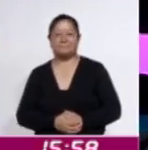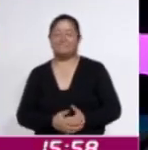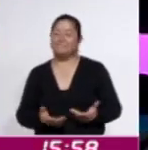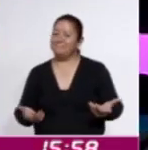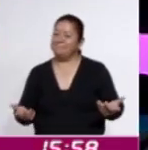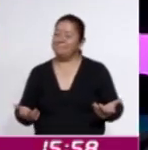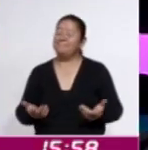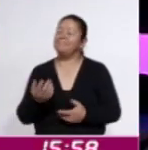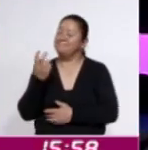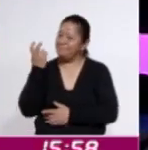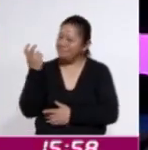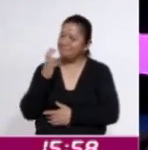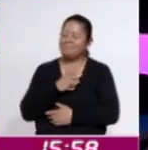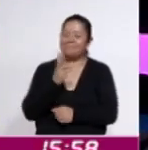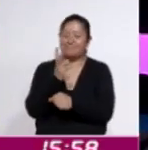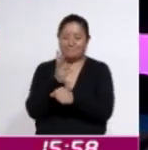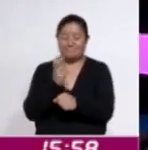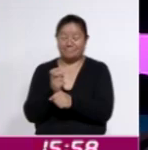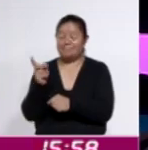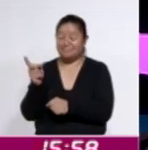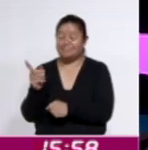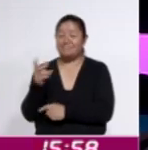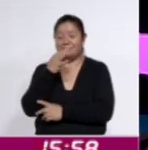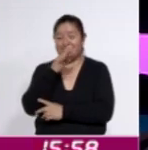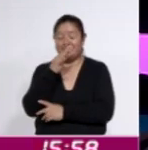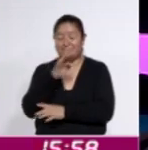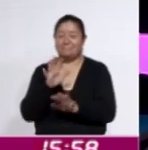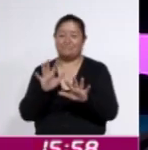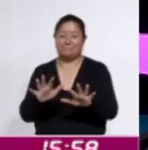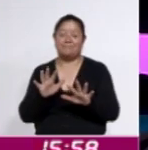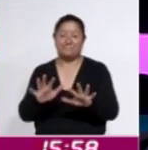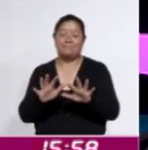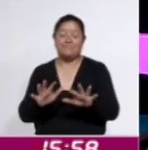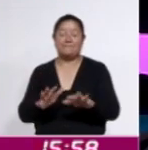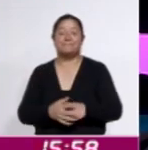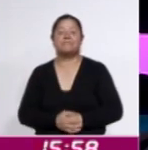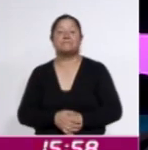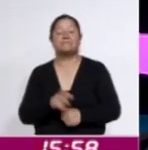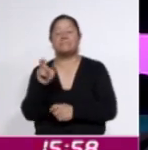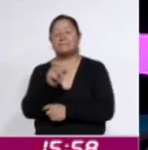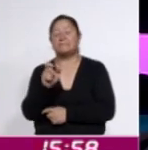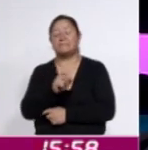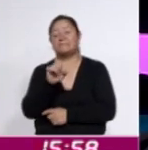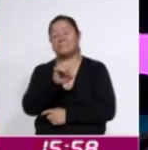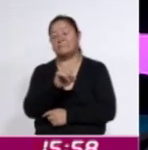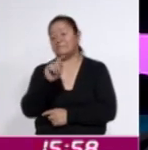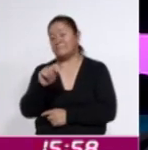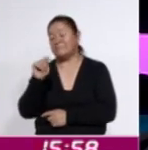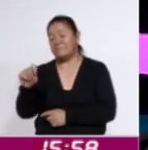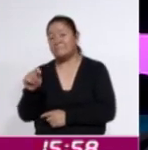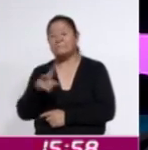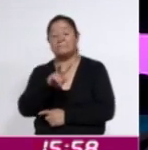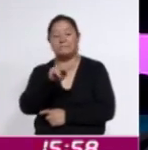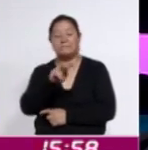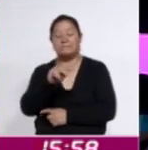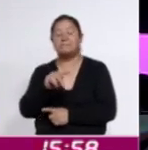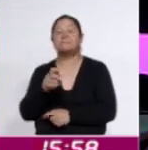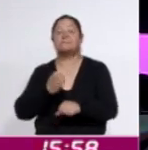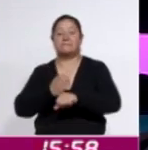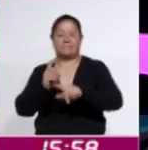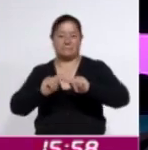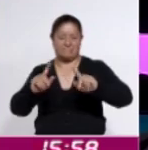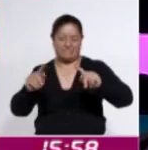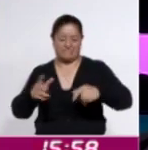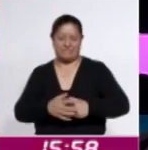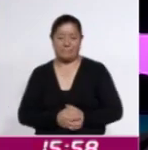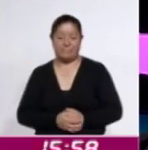Pues ahí tiene la invitación a este gran baile, a este gran aniversario de la XCTT y de la televisión del estado de Tlaxcala. Ahí tiene la